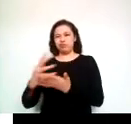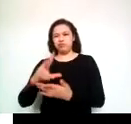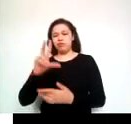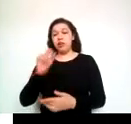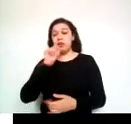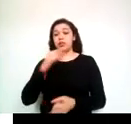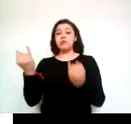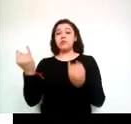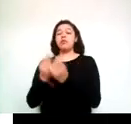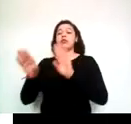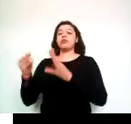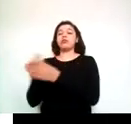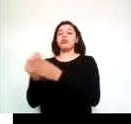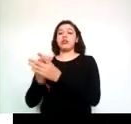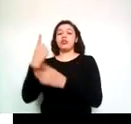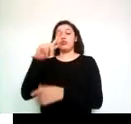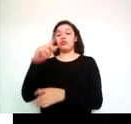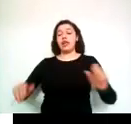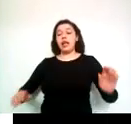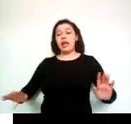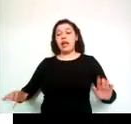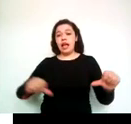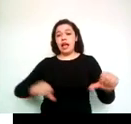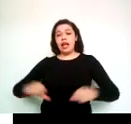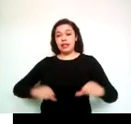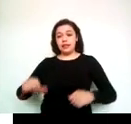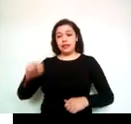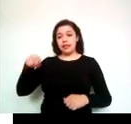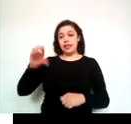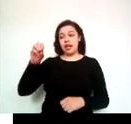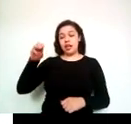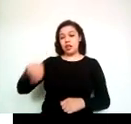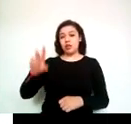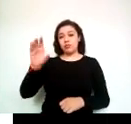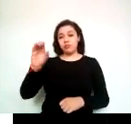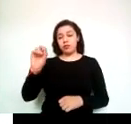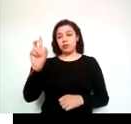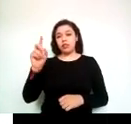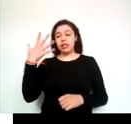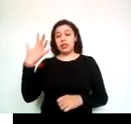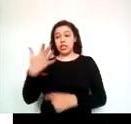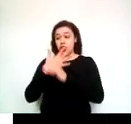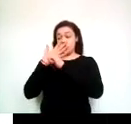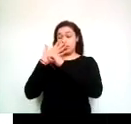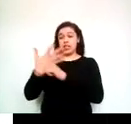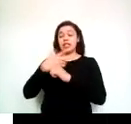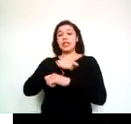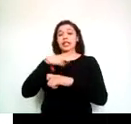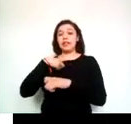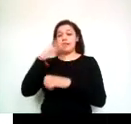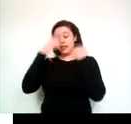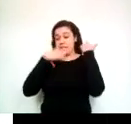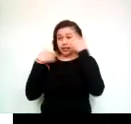para el desempeño de sus actividades también la norma lo revisa, es decir, lo menciona para que sea un punto de revisión dentro